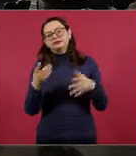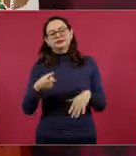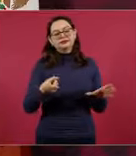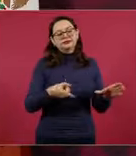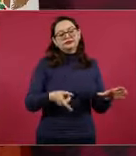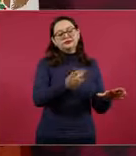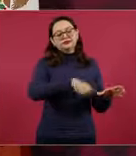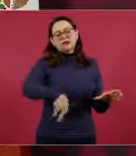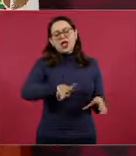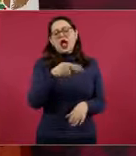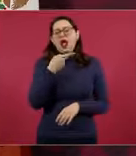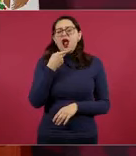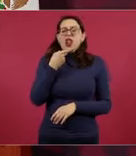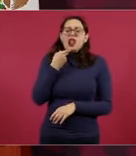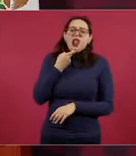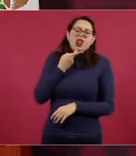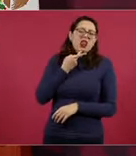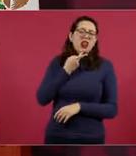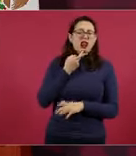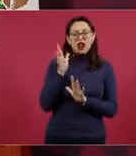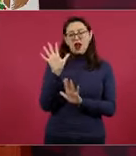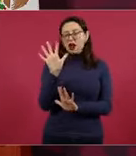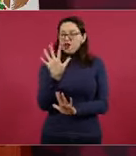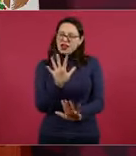de supuesta modernidad,